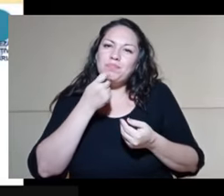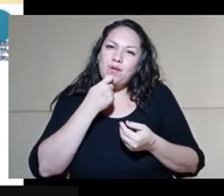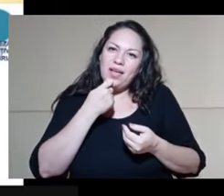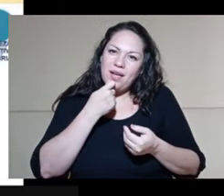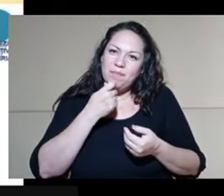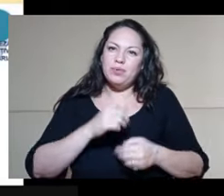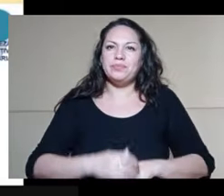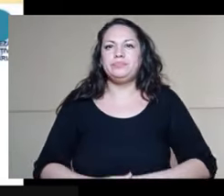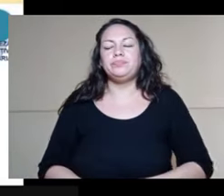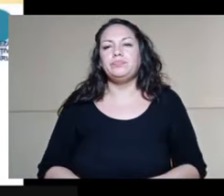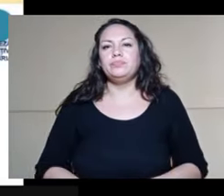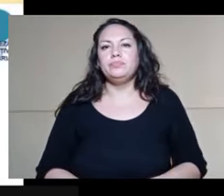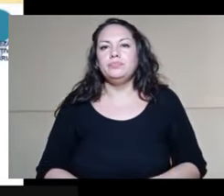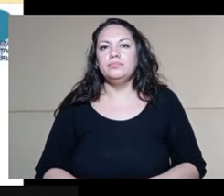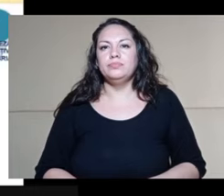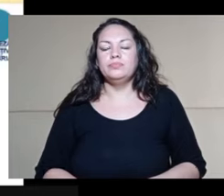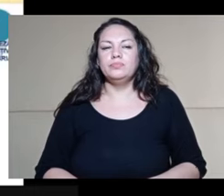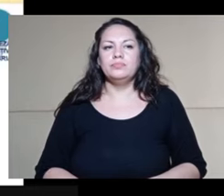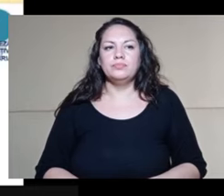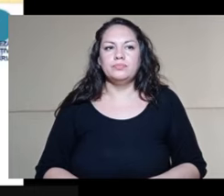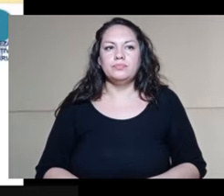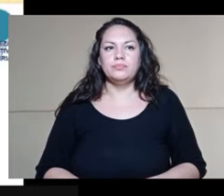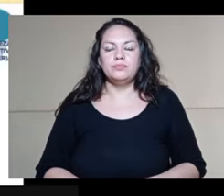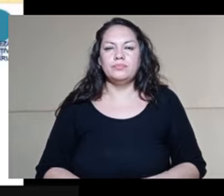Nosotros tenemos, supónganse,